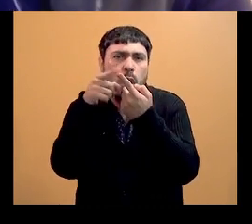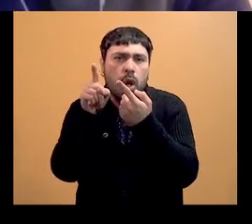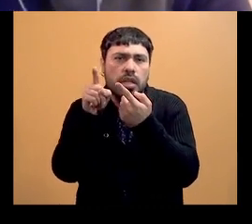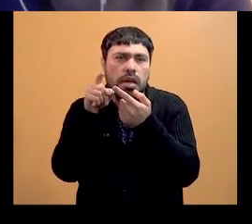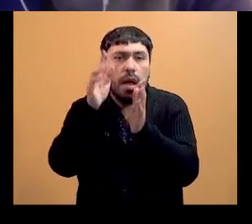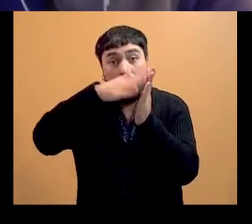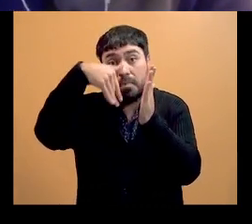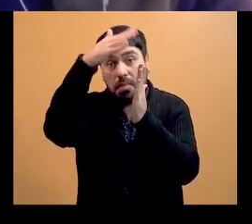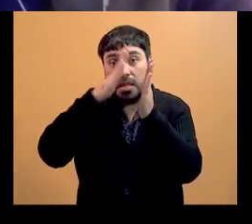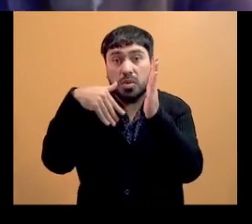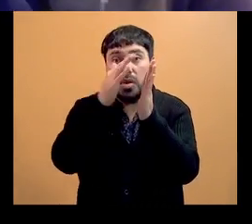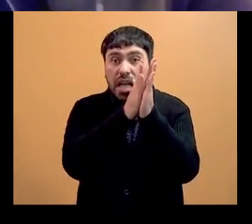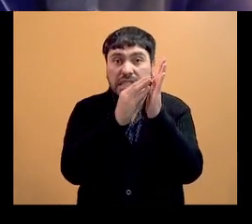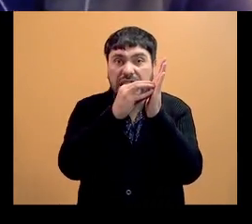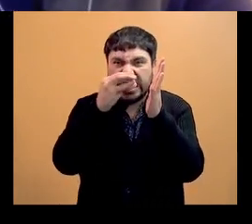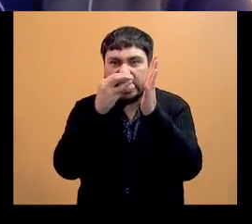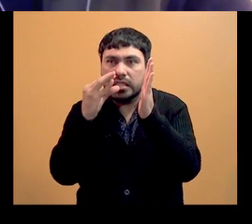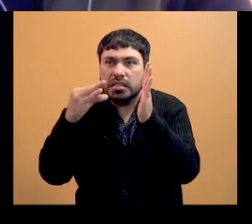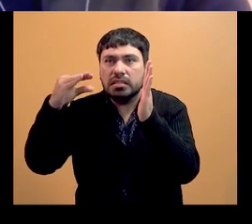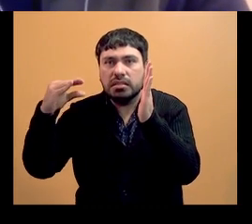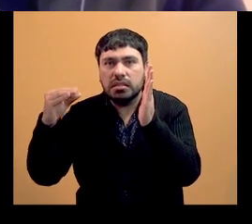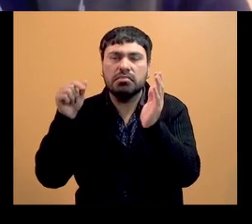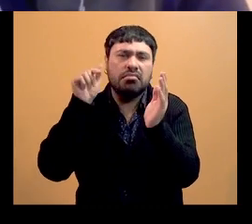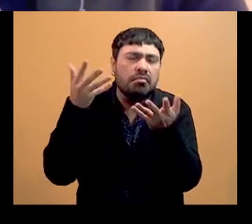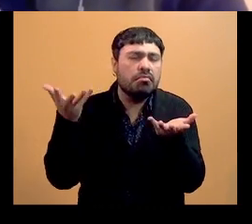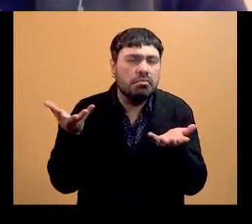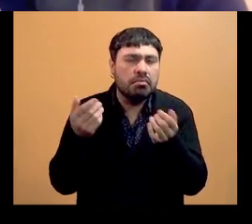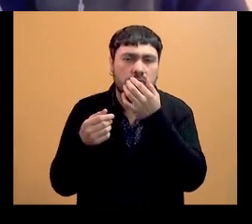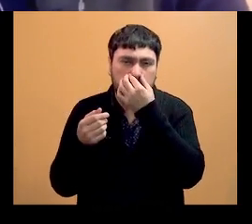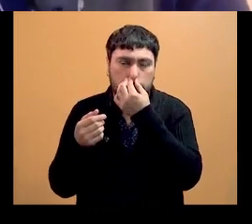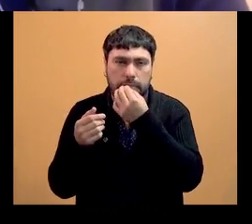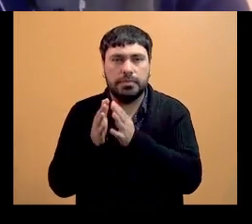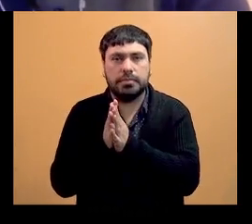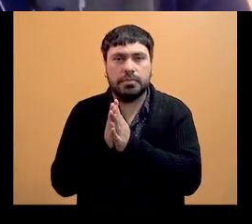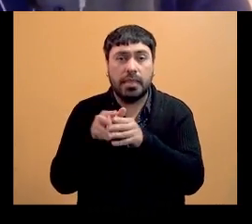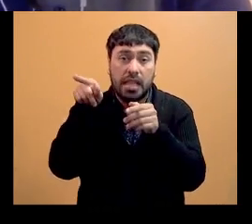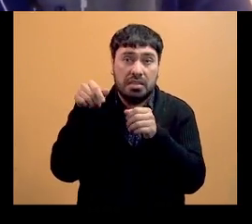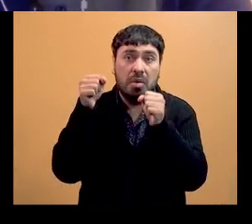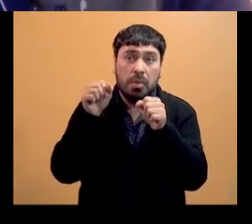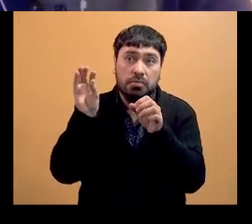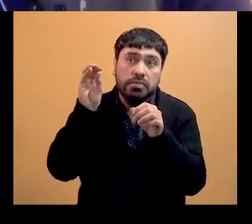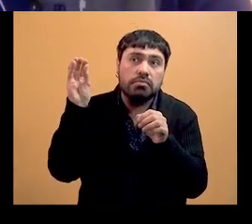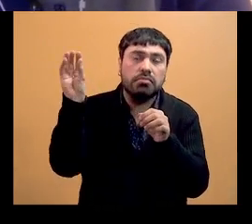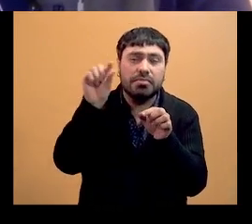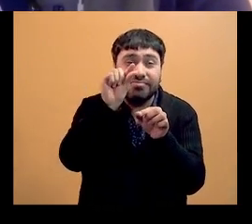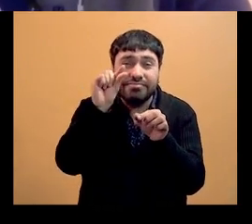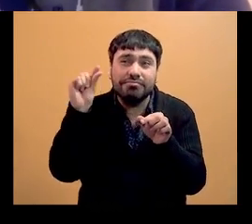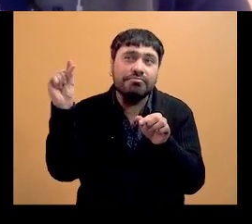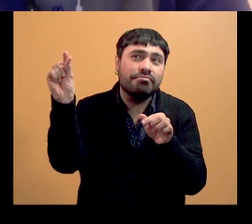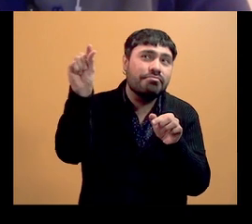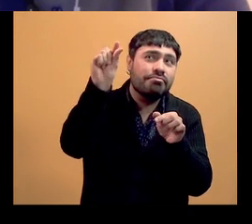alguna cáscara de pintura que es más extraño que suceda, puede suceder en etapas de cohetes, pero aún pueden quedar orbitando la